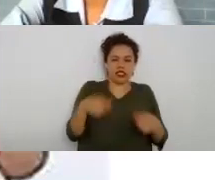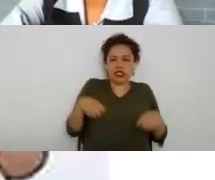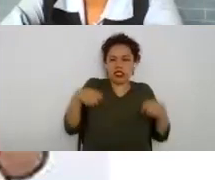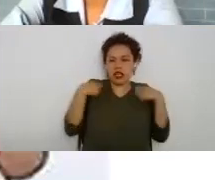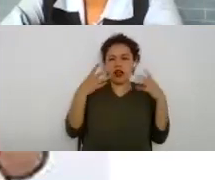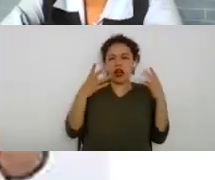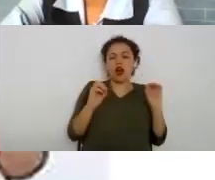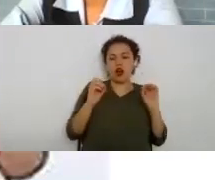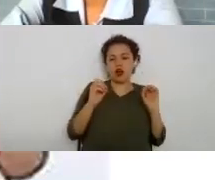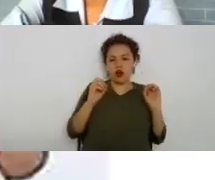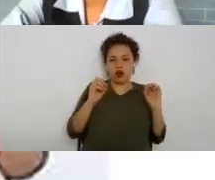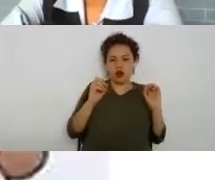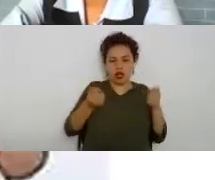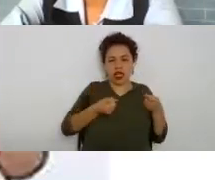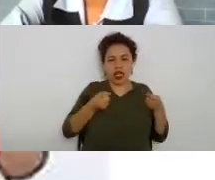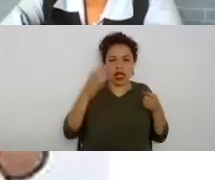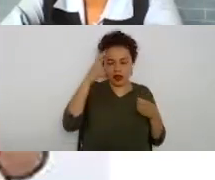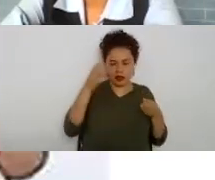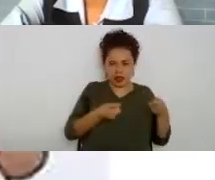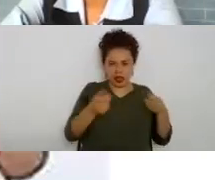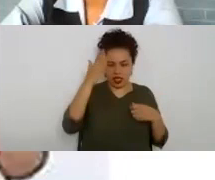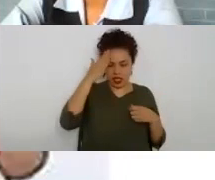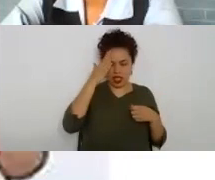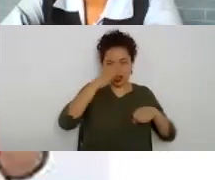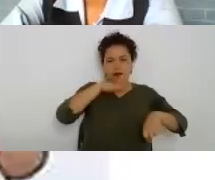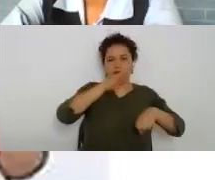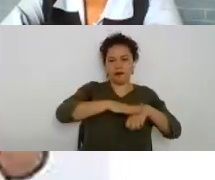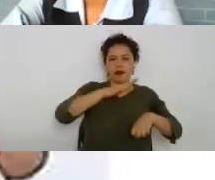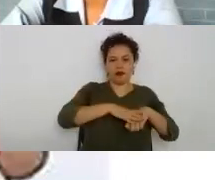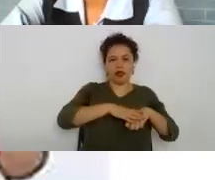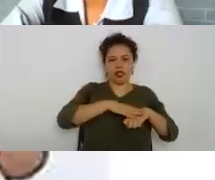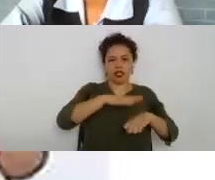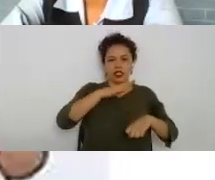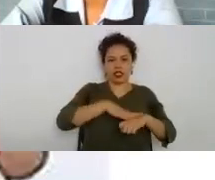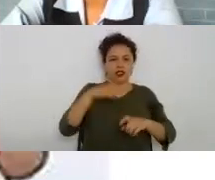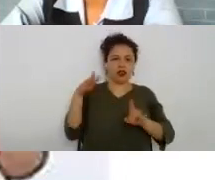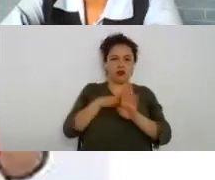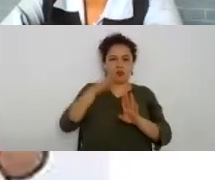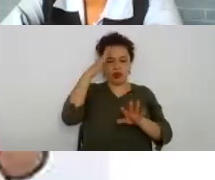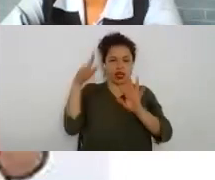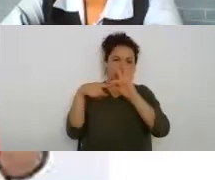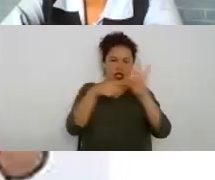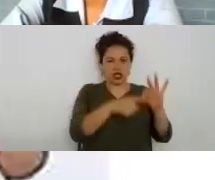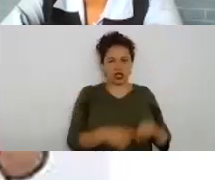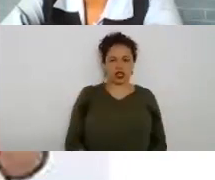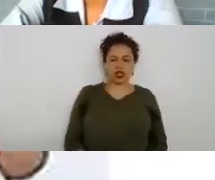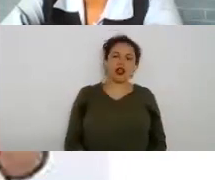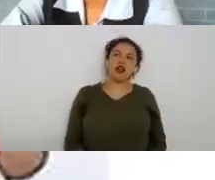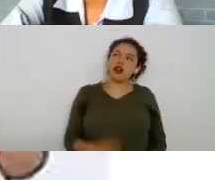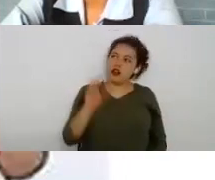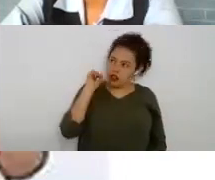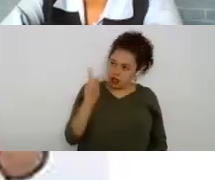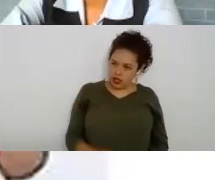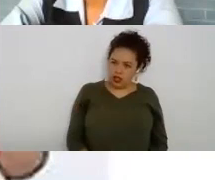con camillas. O sea, el que va a la cabeza es el que ahora sí que es el que dirige. Ok.